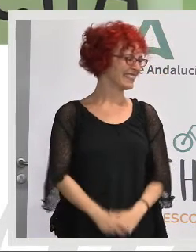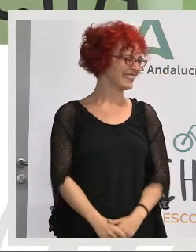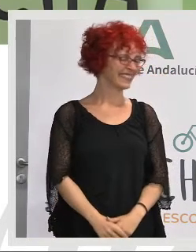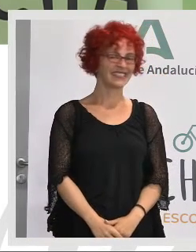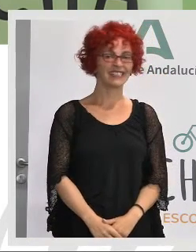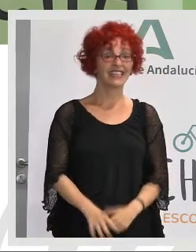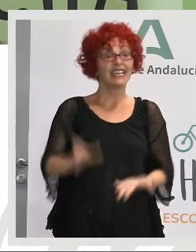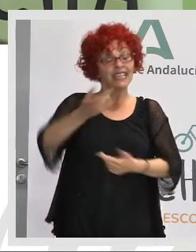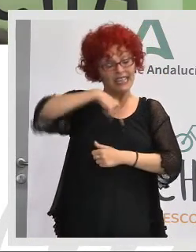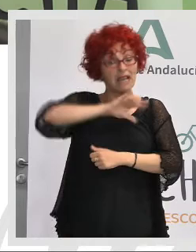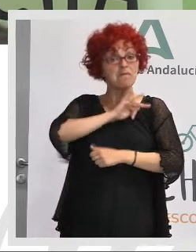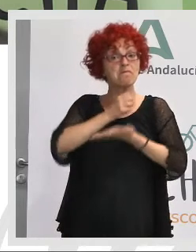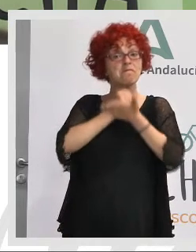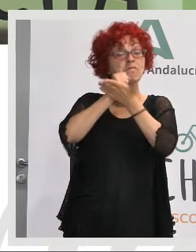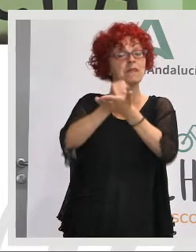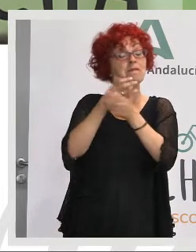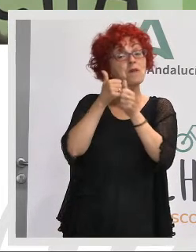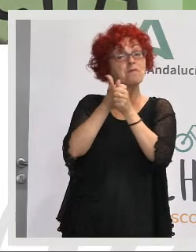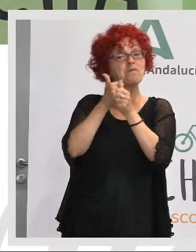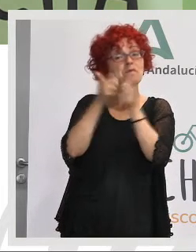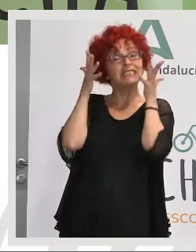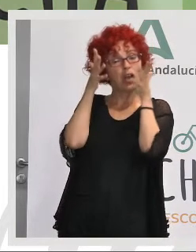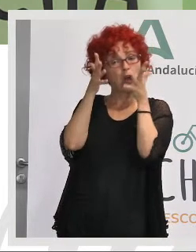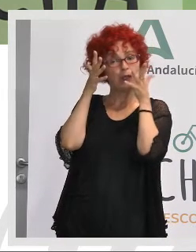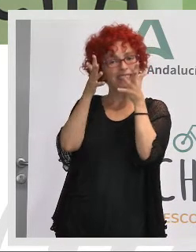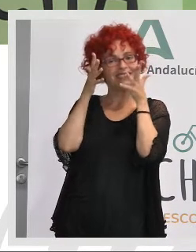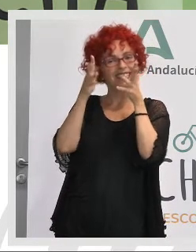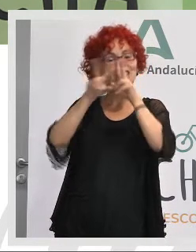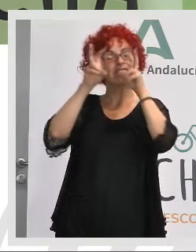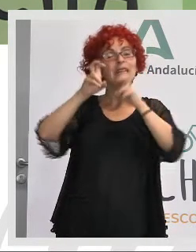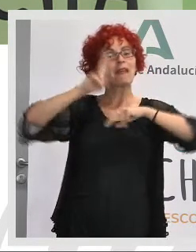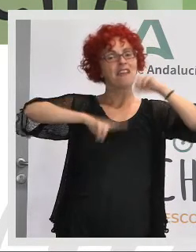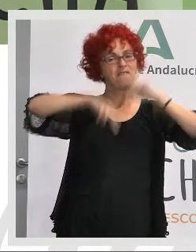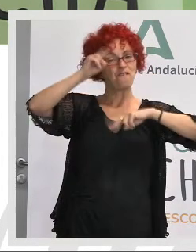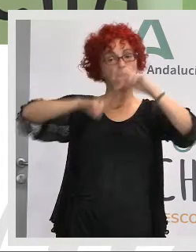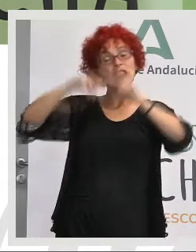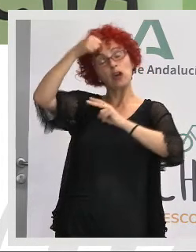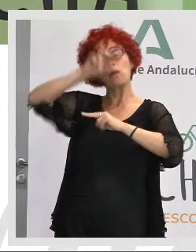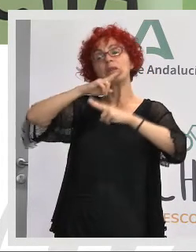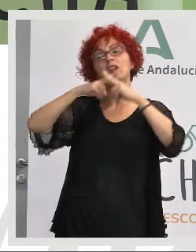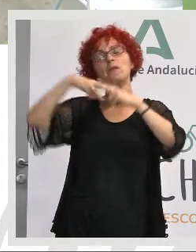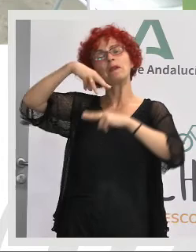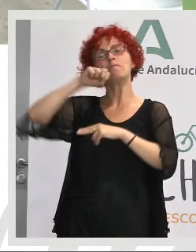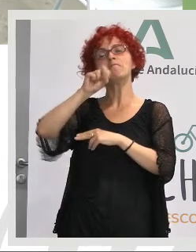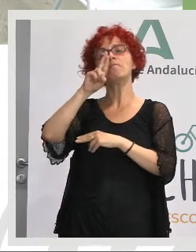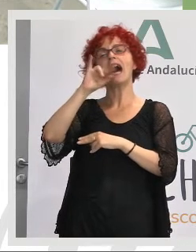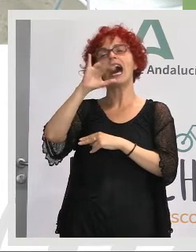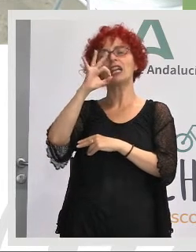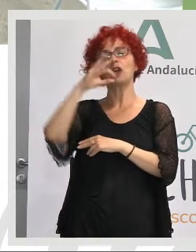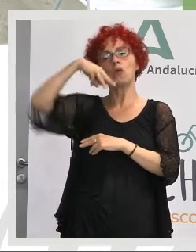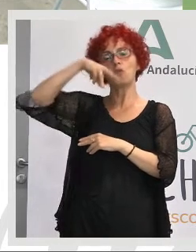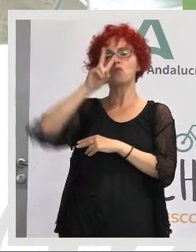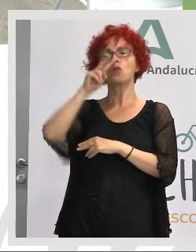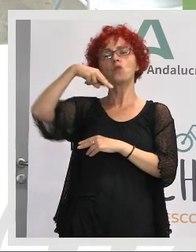Pues entrega este premio el viceconsejero de Fomento, don Mario Muñoz Atanet, y lo recoge